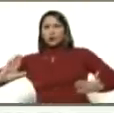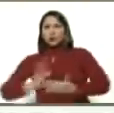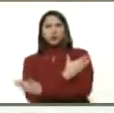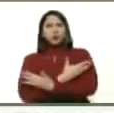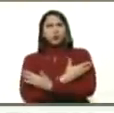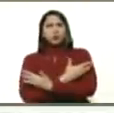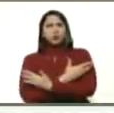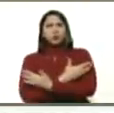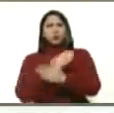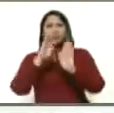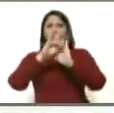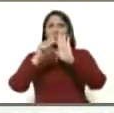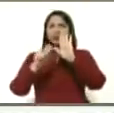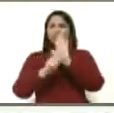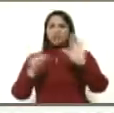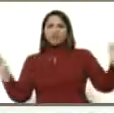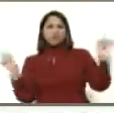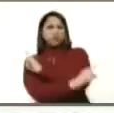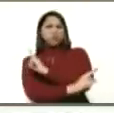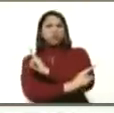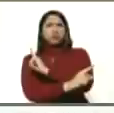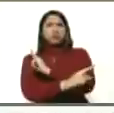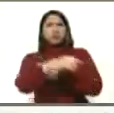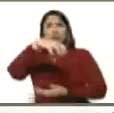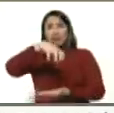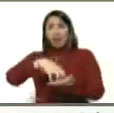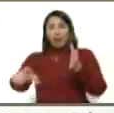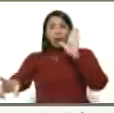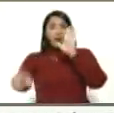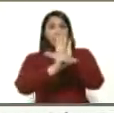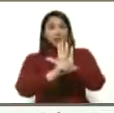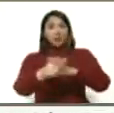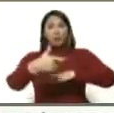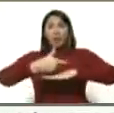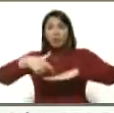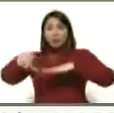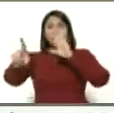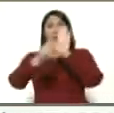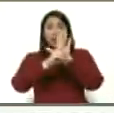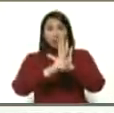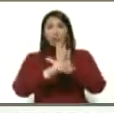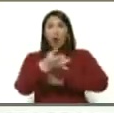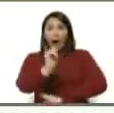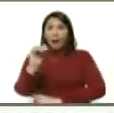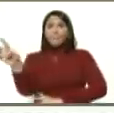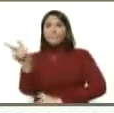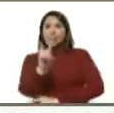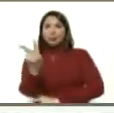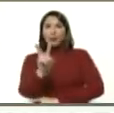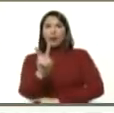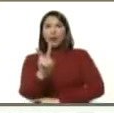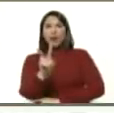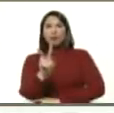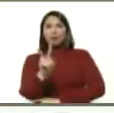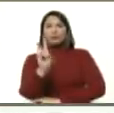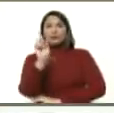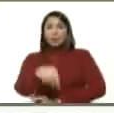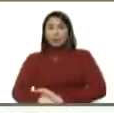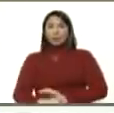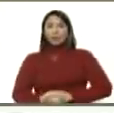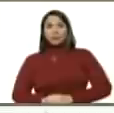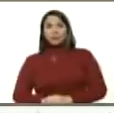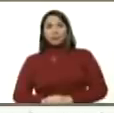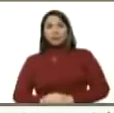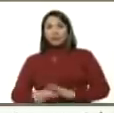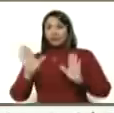la constitucionalidad y el Estado legítimo, el gobierno legítimo en Venezuela. Y por supuesto, a llevarse